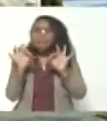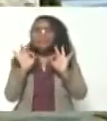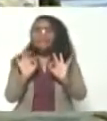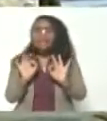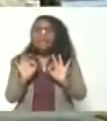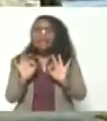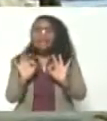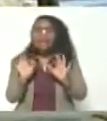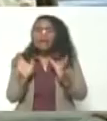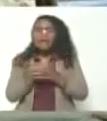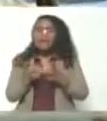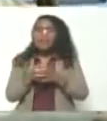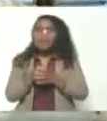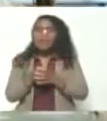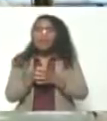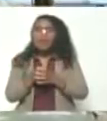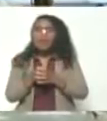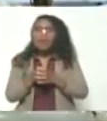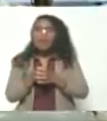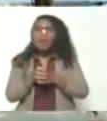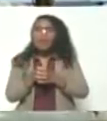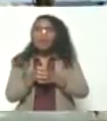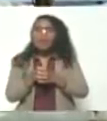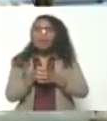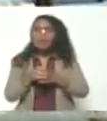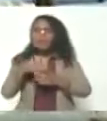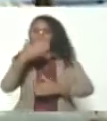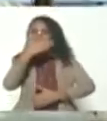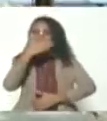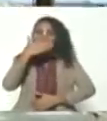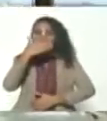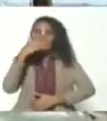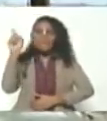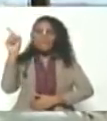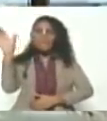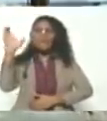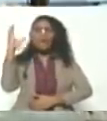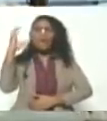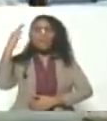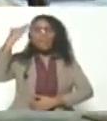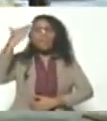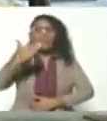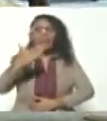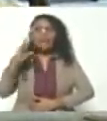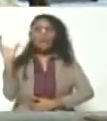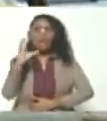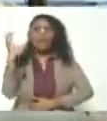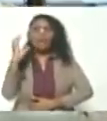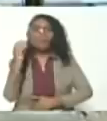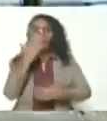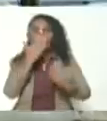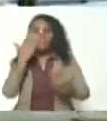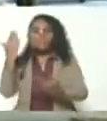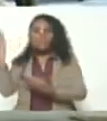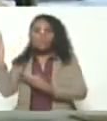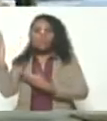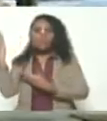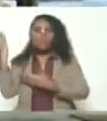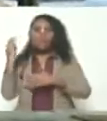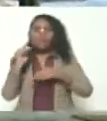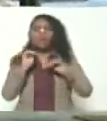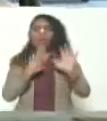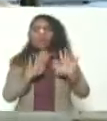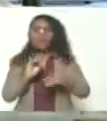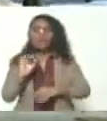comandos, con las bandas criminales y terroristas de Colombia, de paramilitarismo colombiano? Adelante, cota 905,